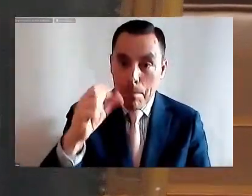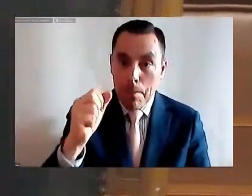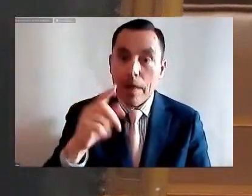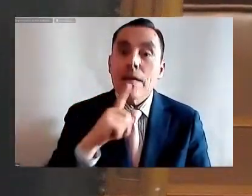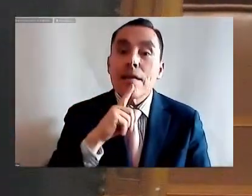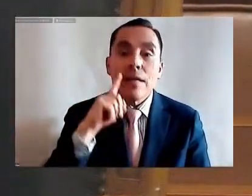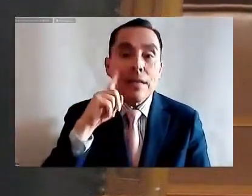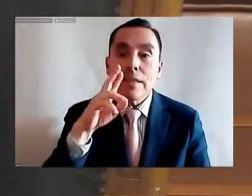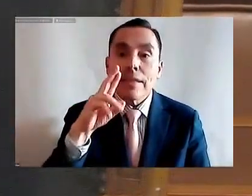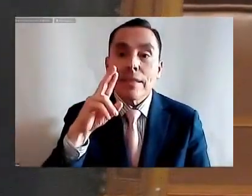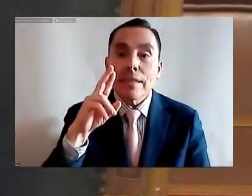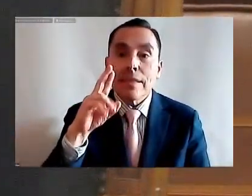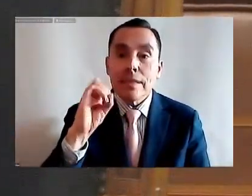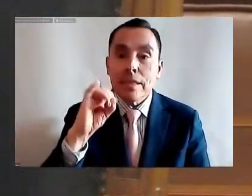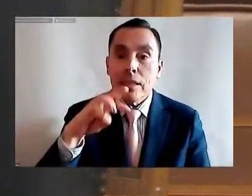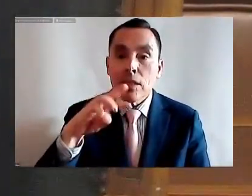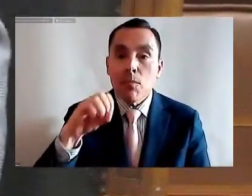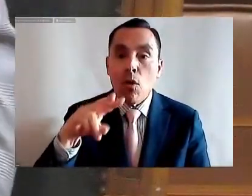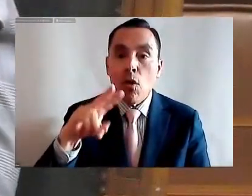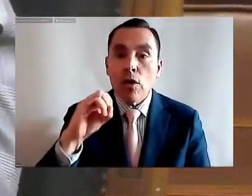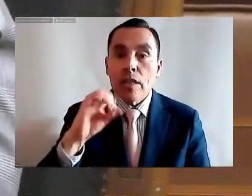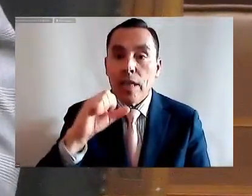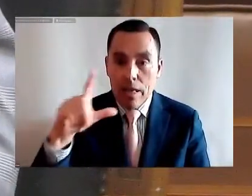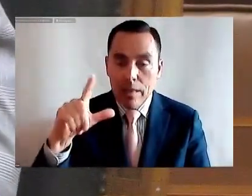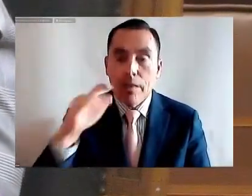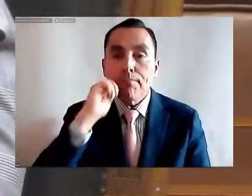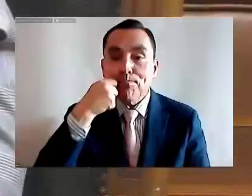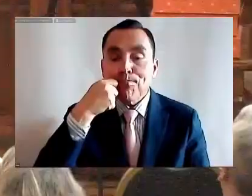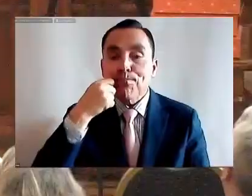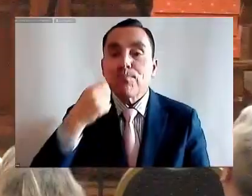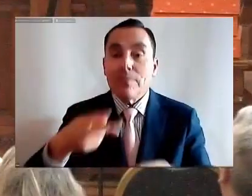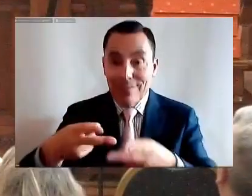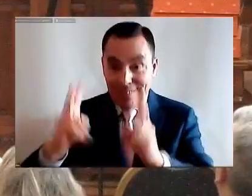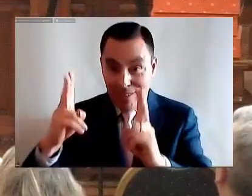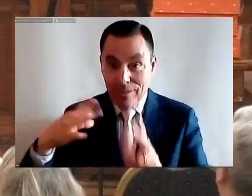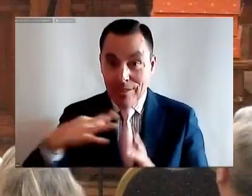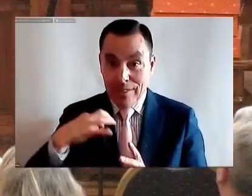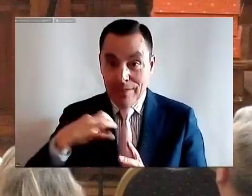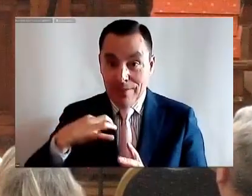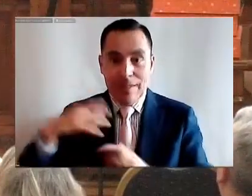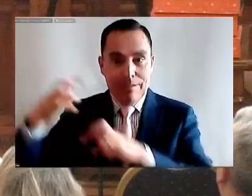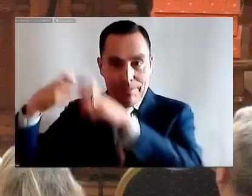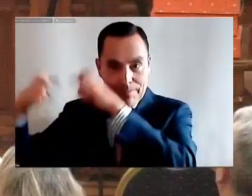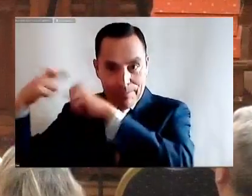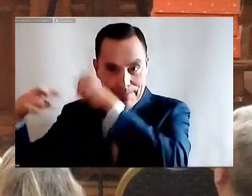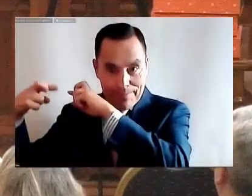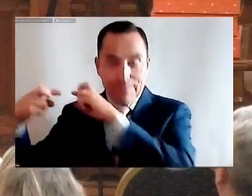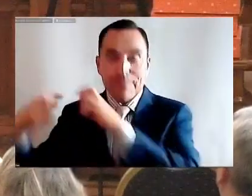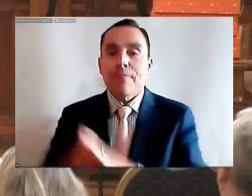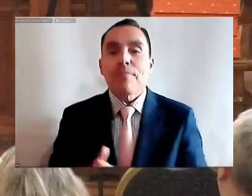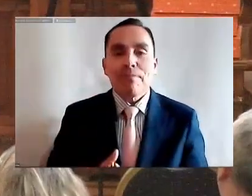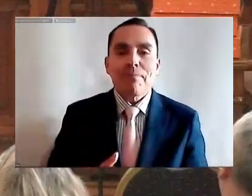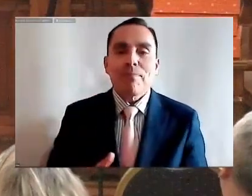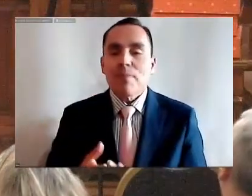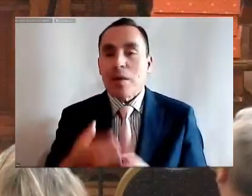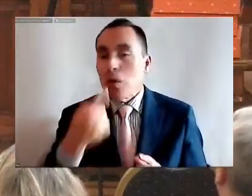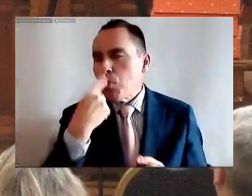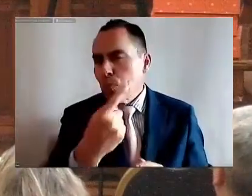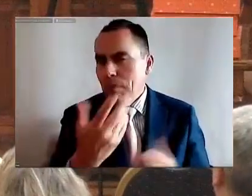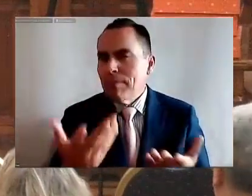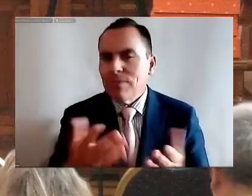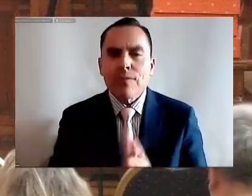sería necesario visibilizar. Así que adelante. Bien, precisamente por todos los elementos que nos indicaba María